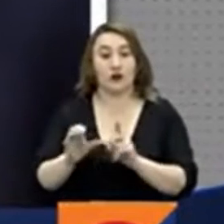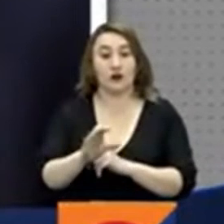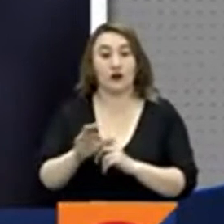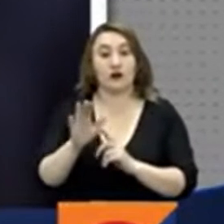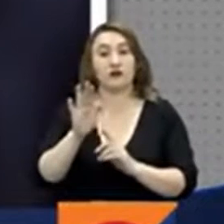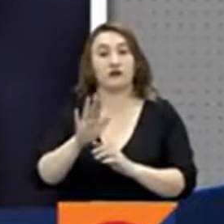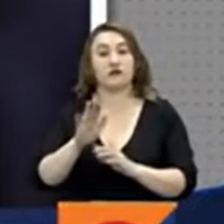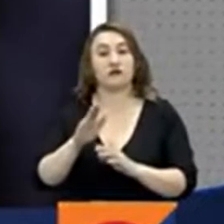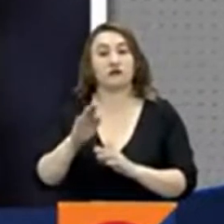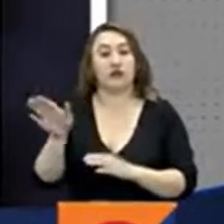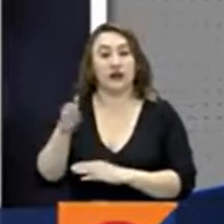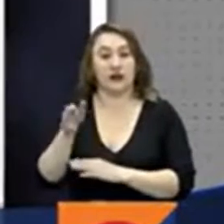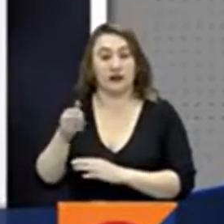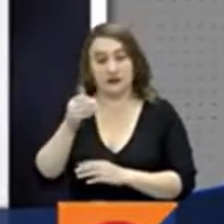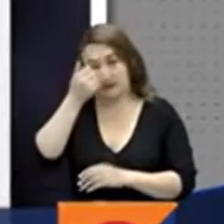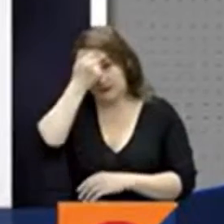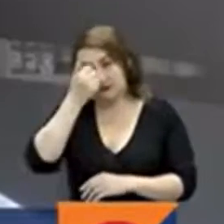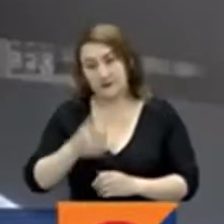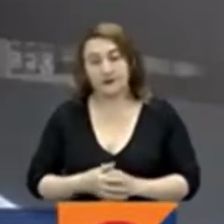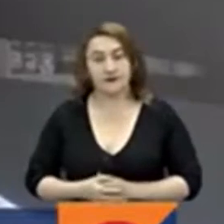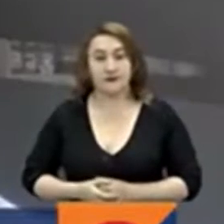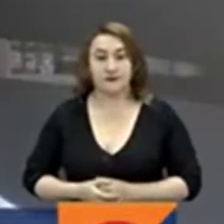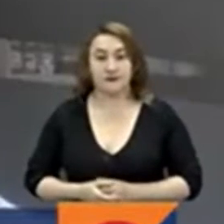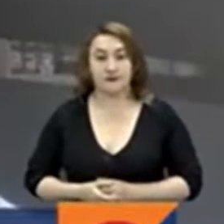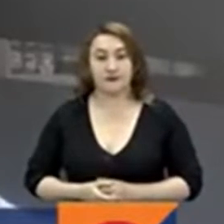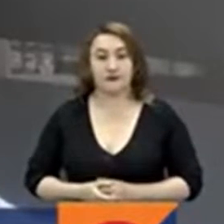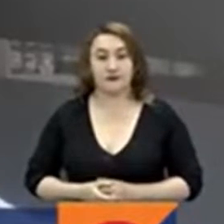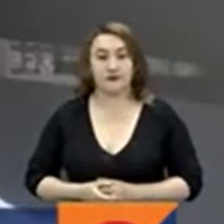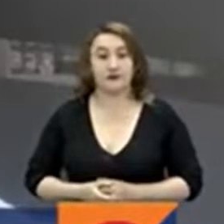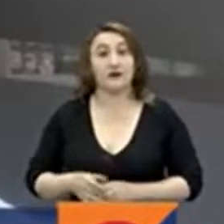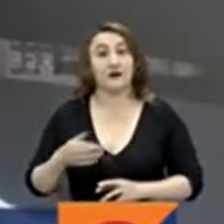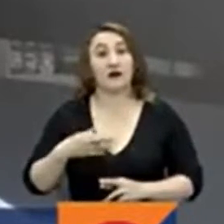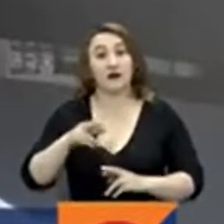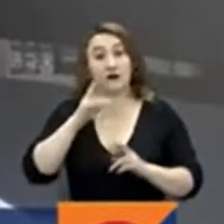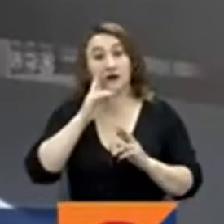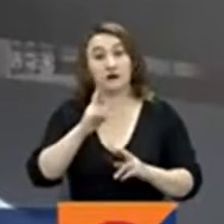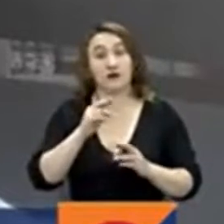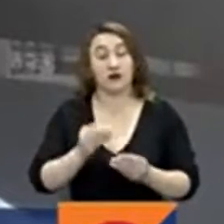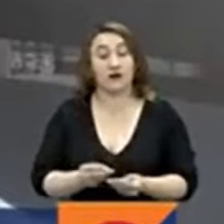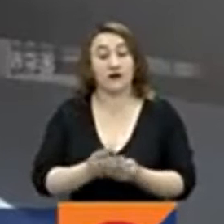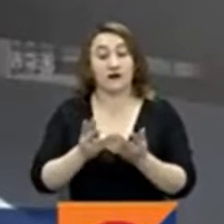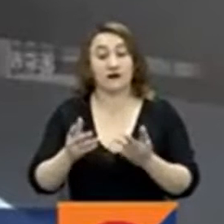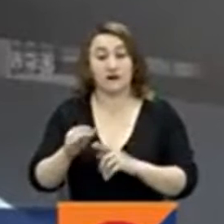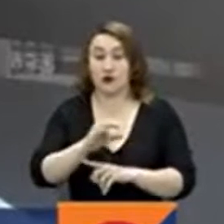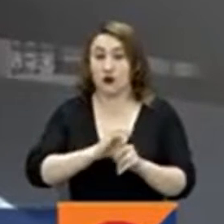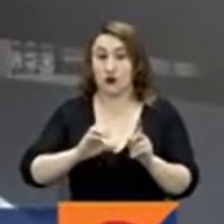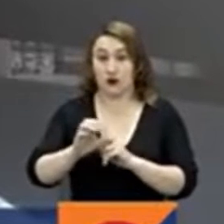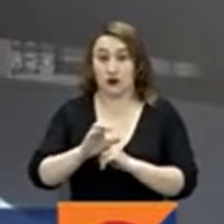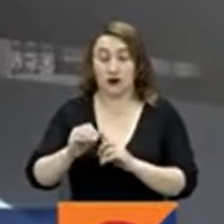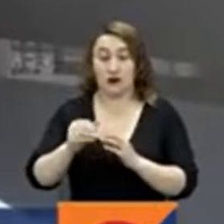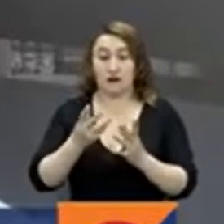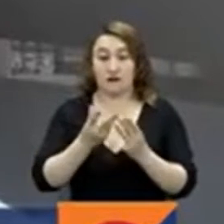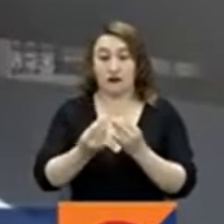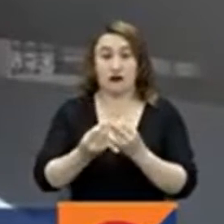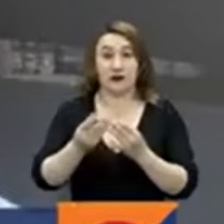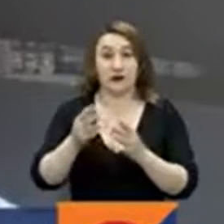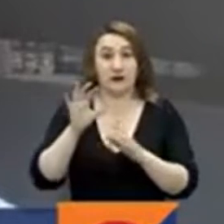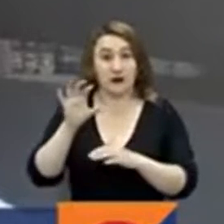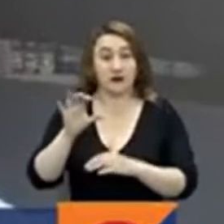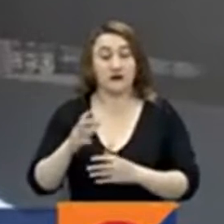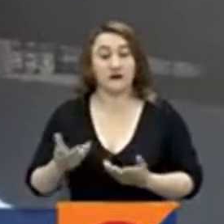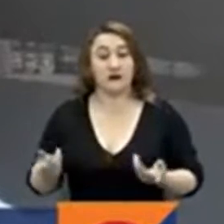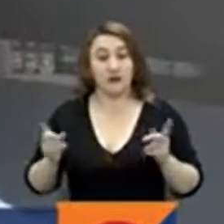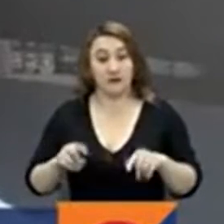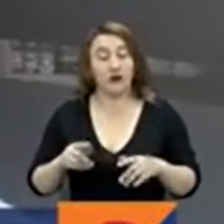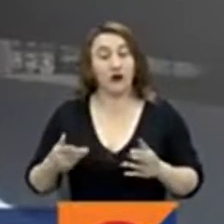una de sus banderas. No solamente en el reconocimiento de la diversidad cultural étnica del país, sino también